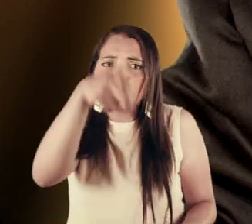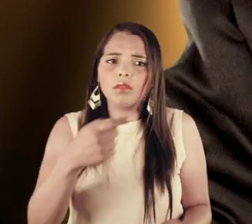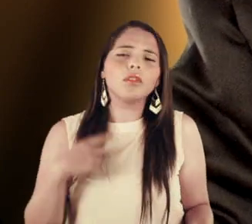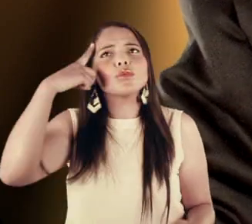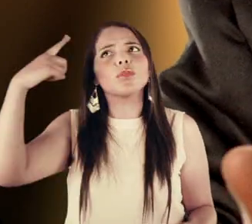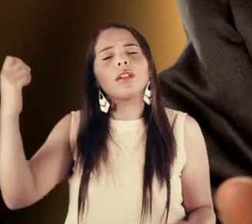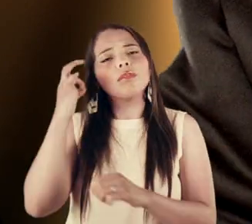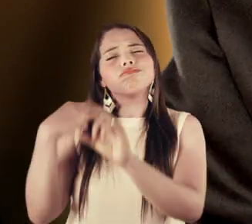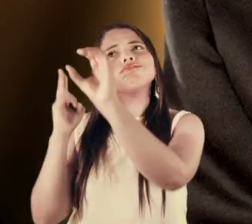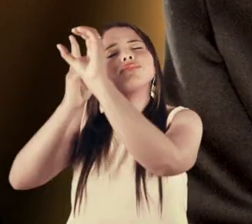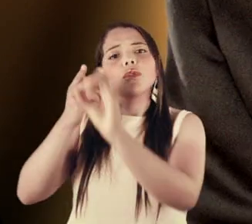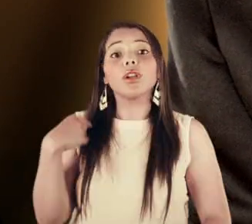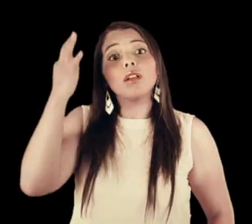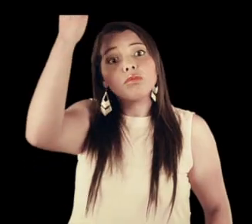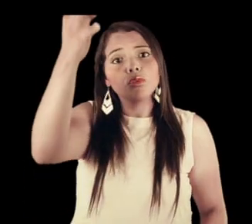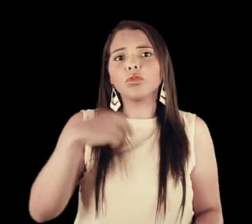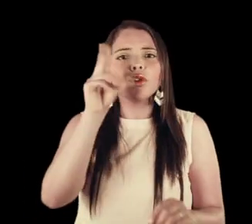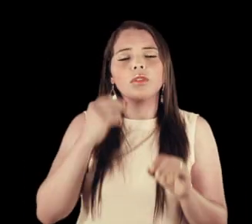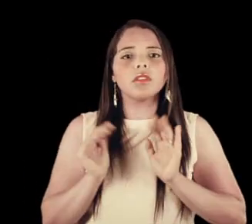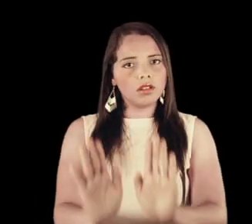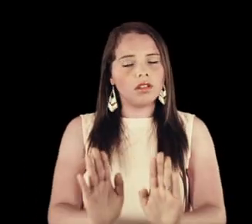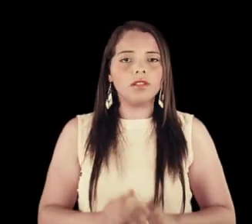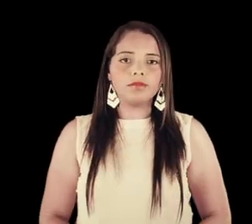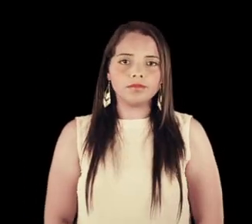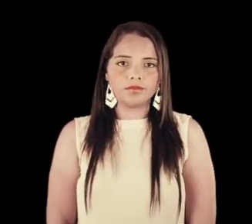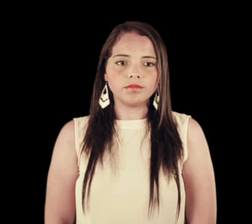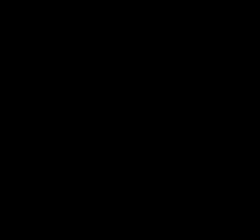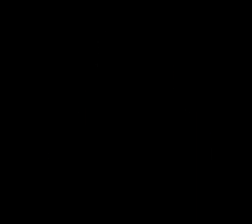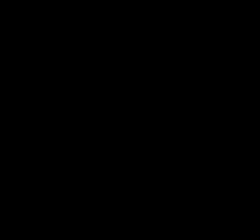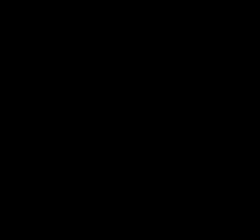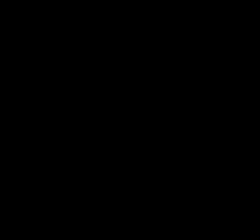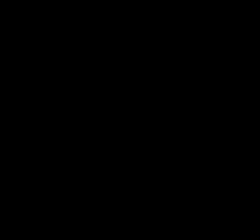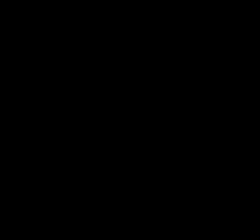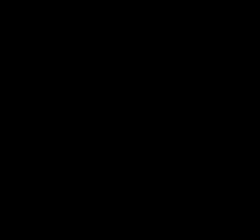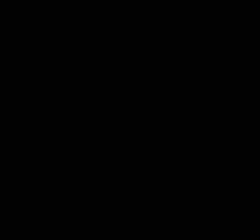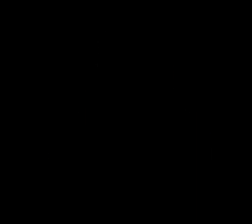Aún tenemos muchos sueños por alcanzar, porque el futuro no se detiene.